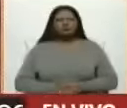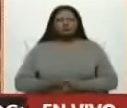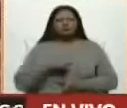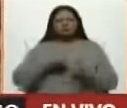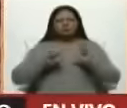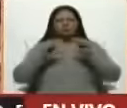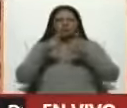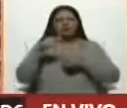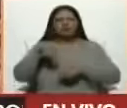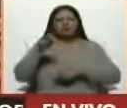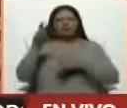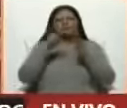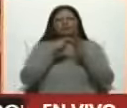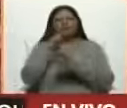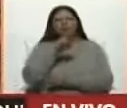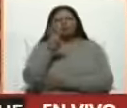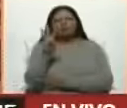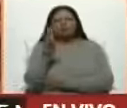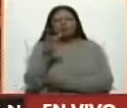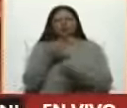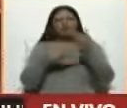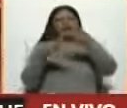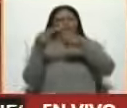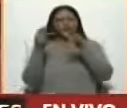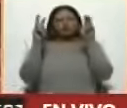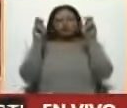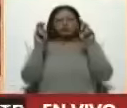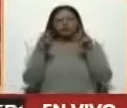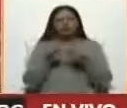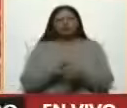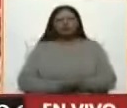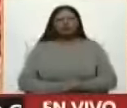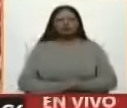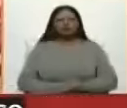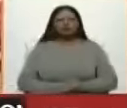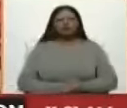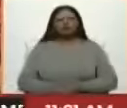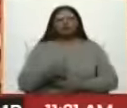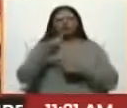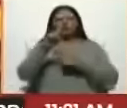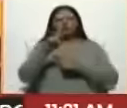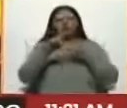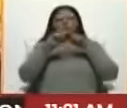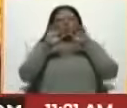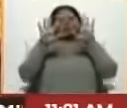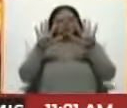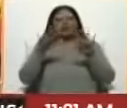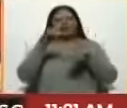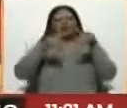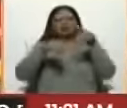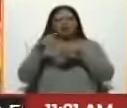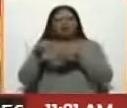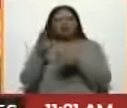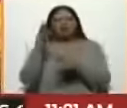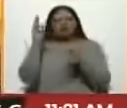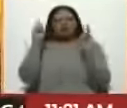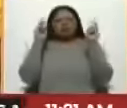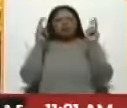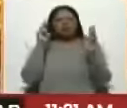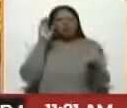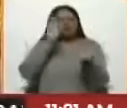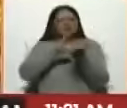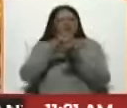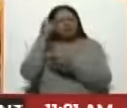en este 2024 la construcción de un nuevo 1x10 electoral. Tema central el día de